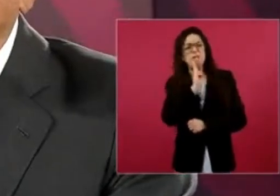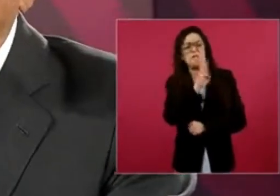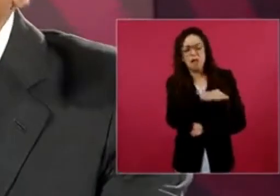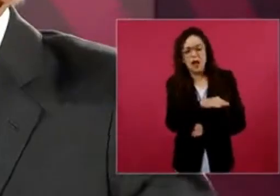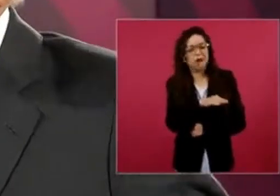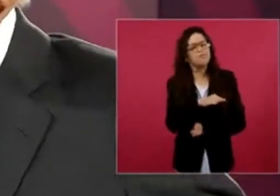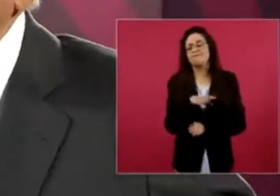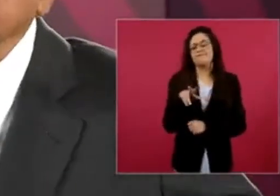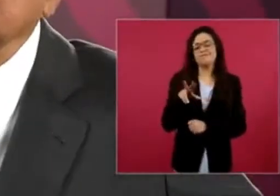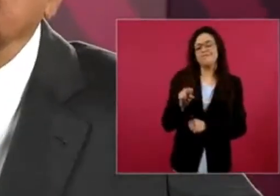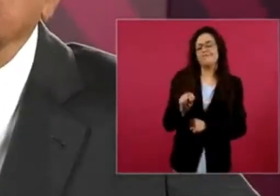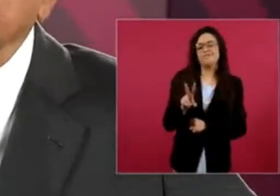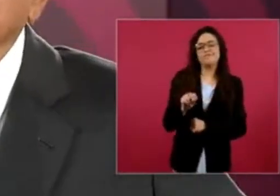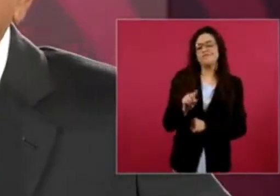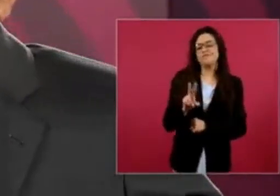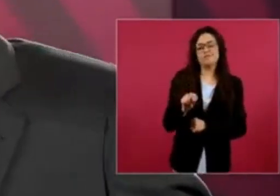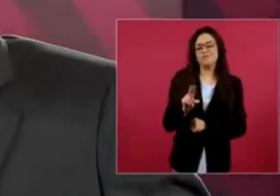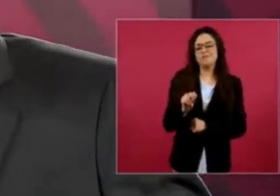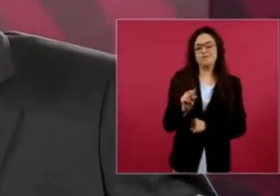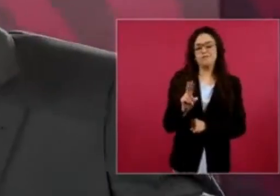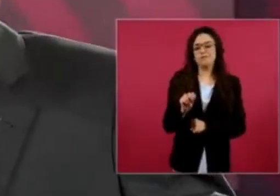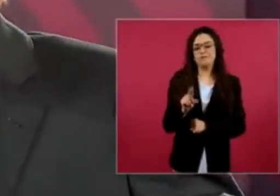Por eso